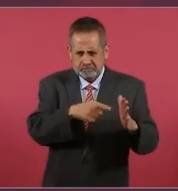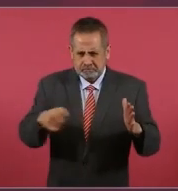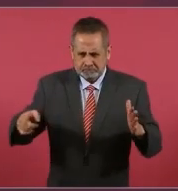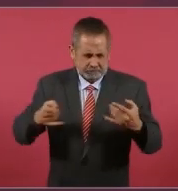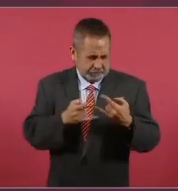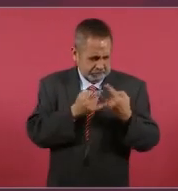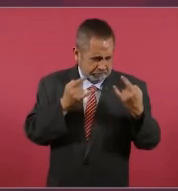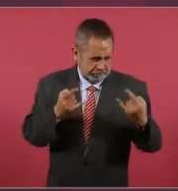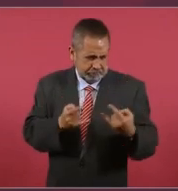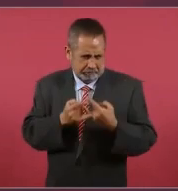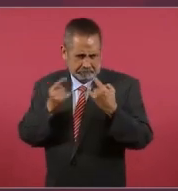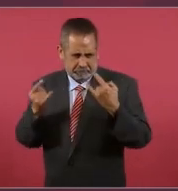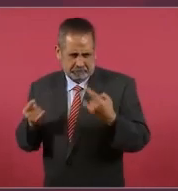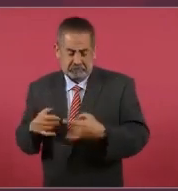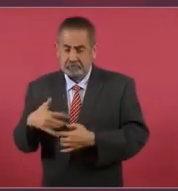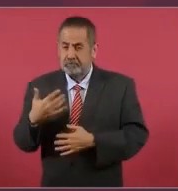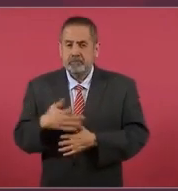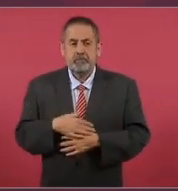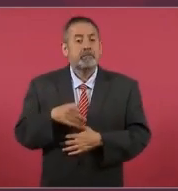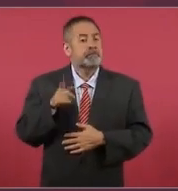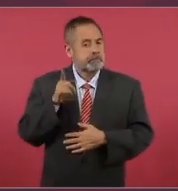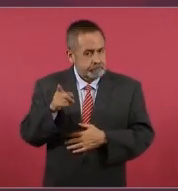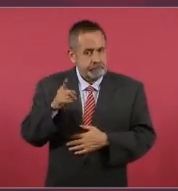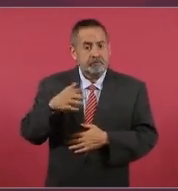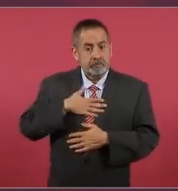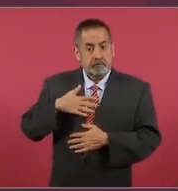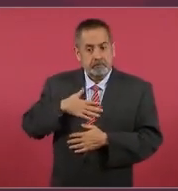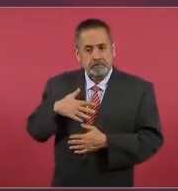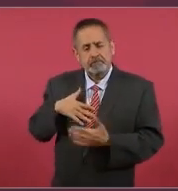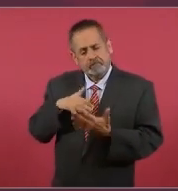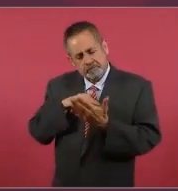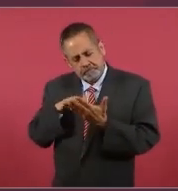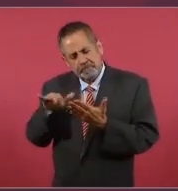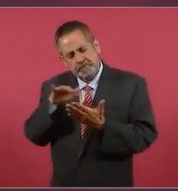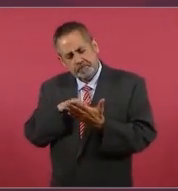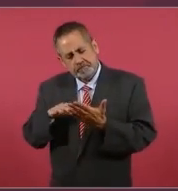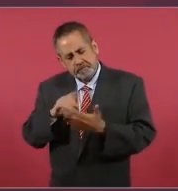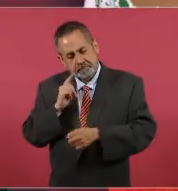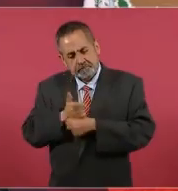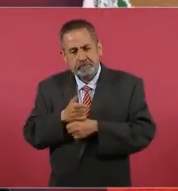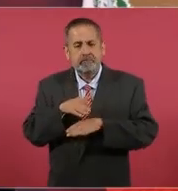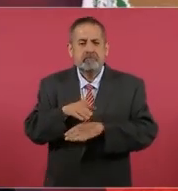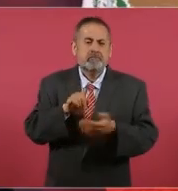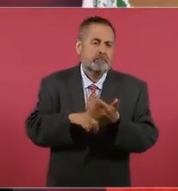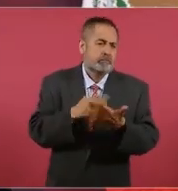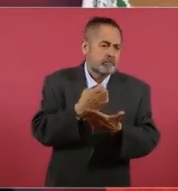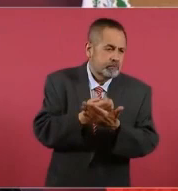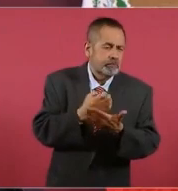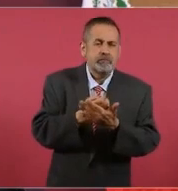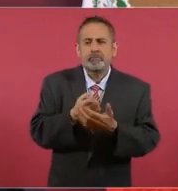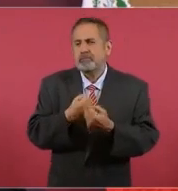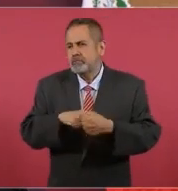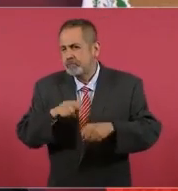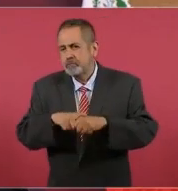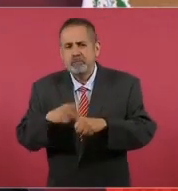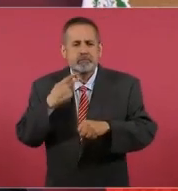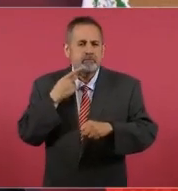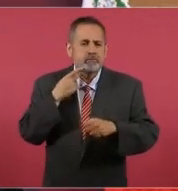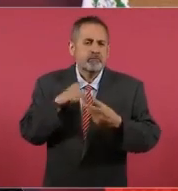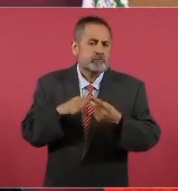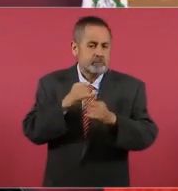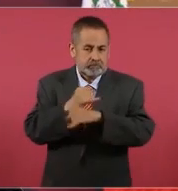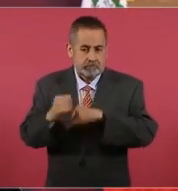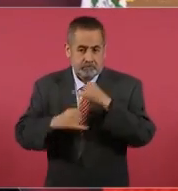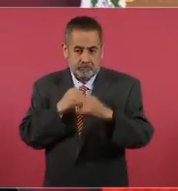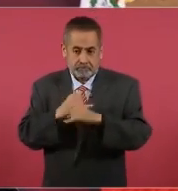Pero leyendo esa investigación que tiene que ver con lo económico, con lo social, con lo político, incluso con lo internacional,